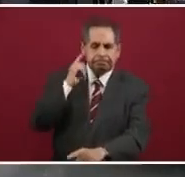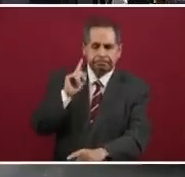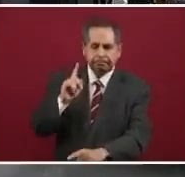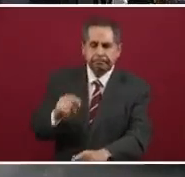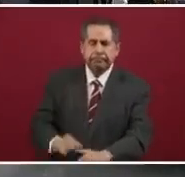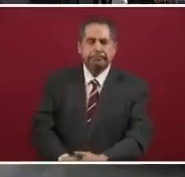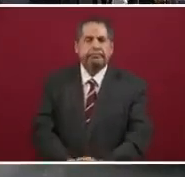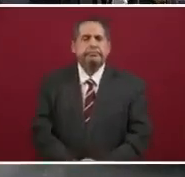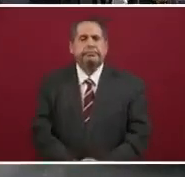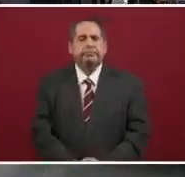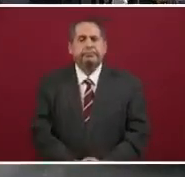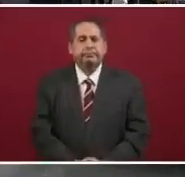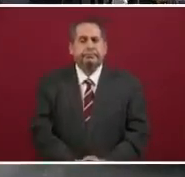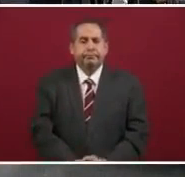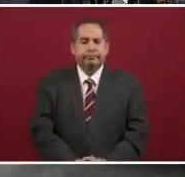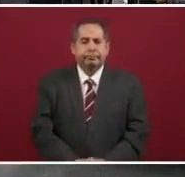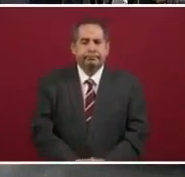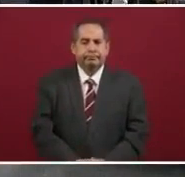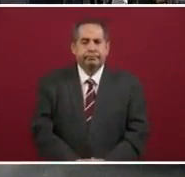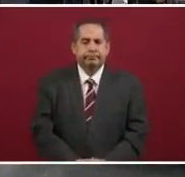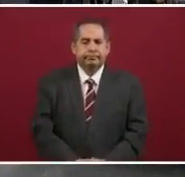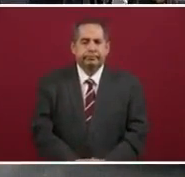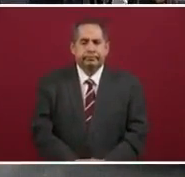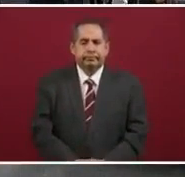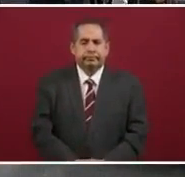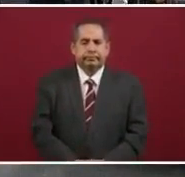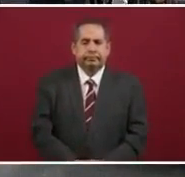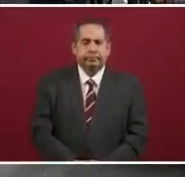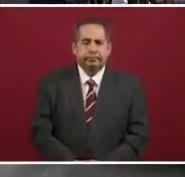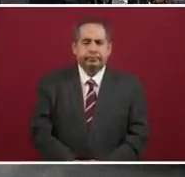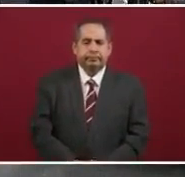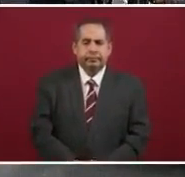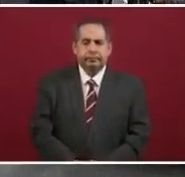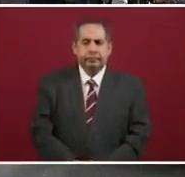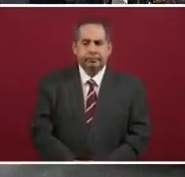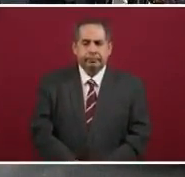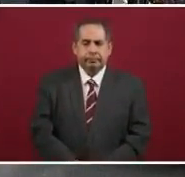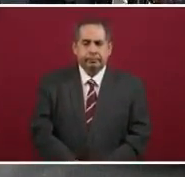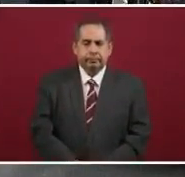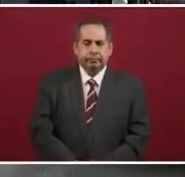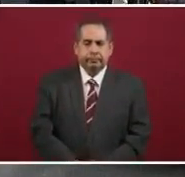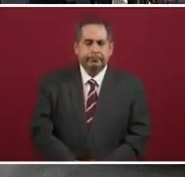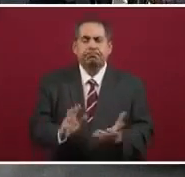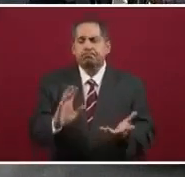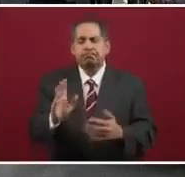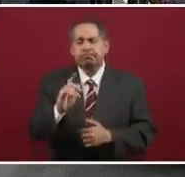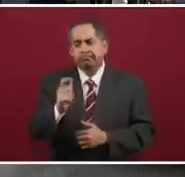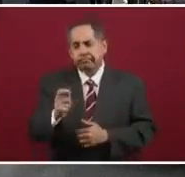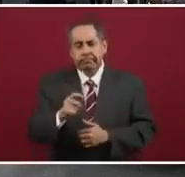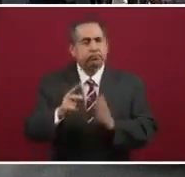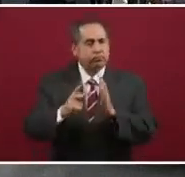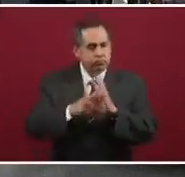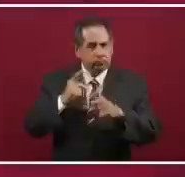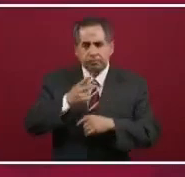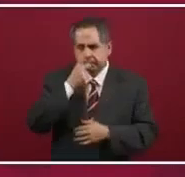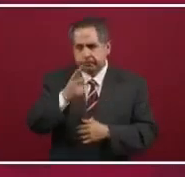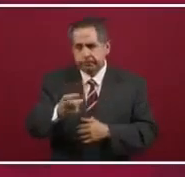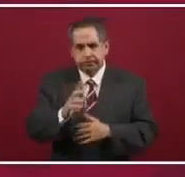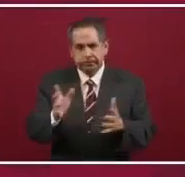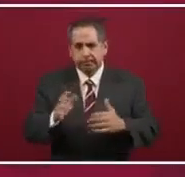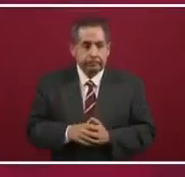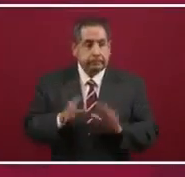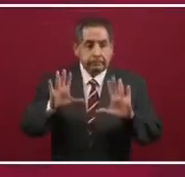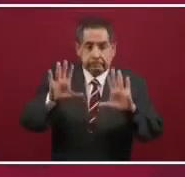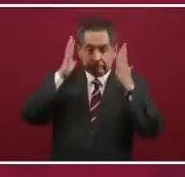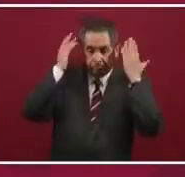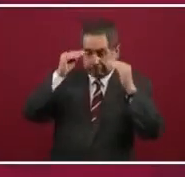hacia Trump. Hay un límite. Si excede, ¿cuál será ese límite? Es que, vuelvo a repetir, no nos